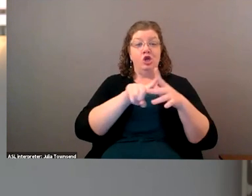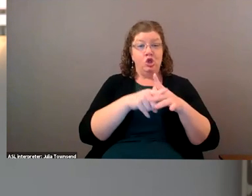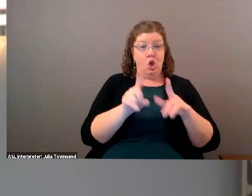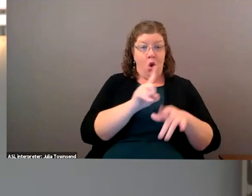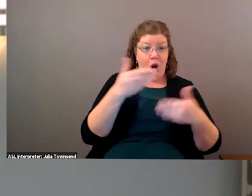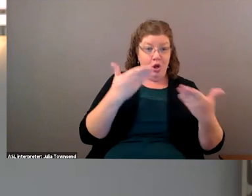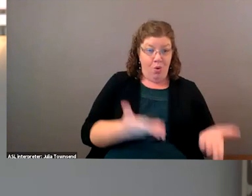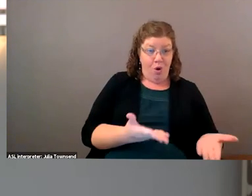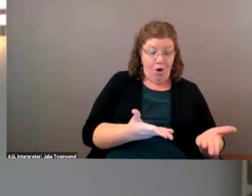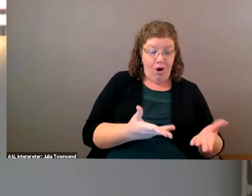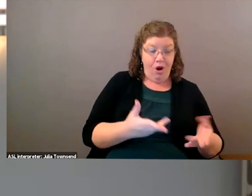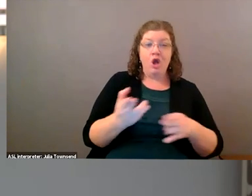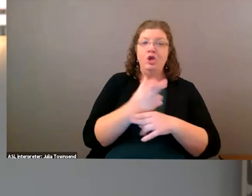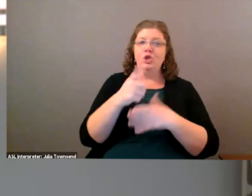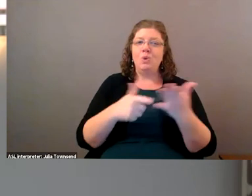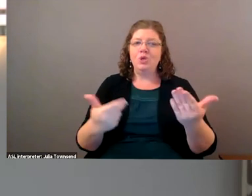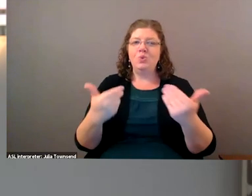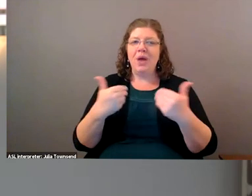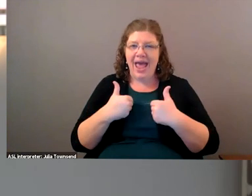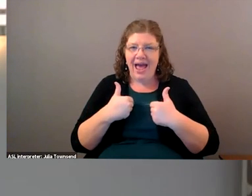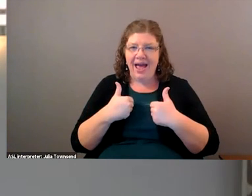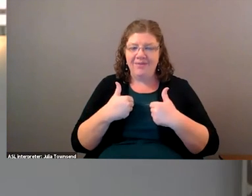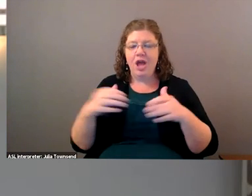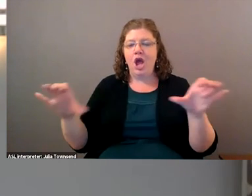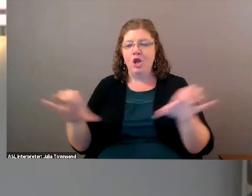lo que tienen, hagan lo que puedan.